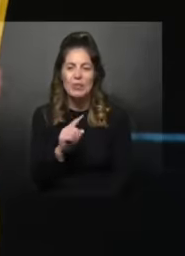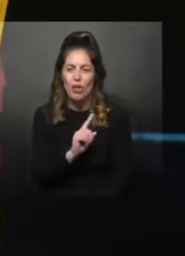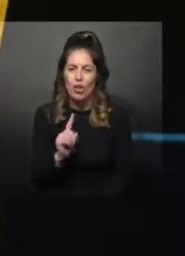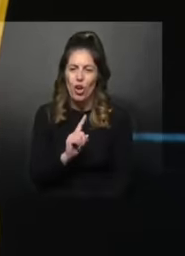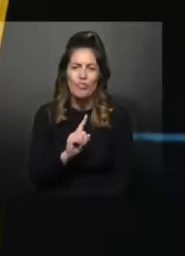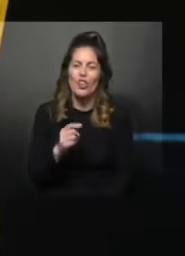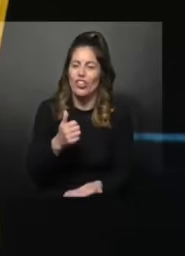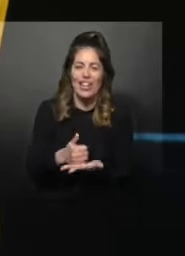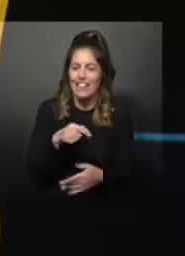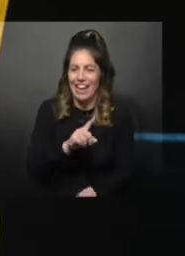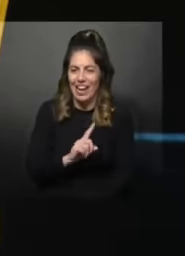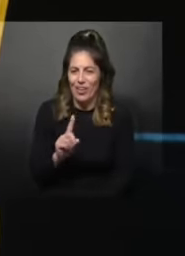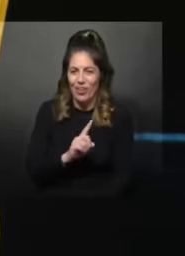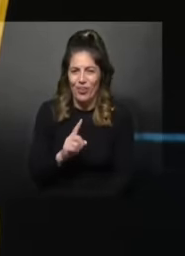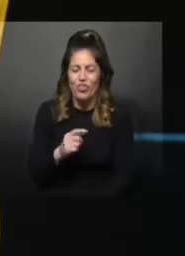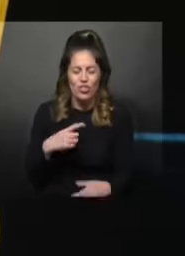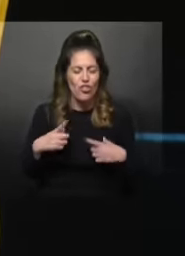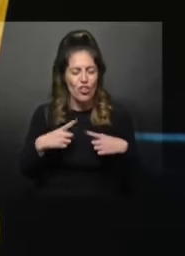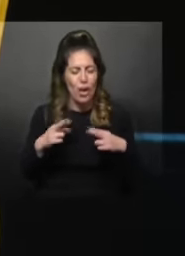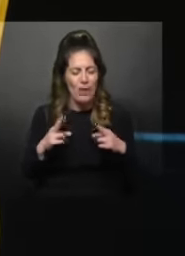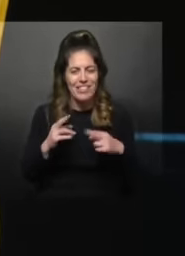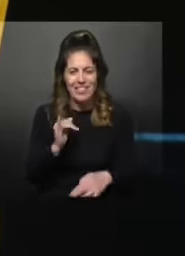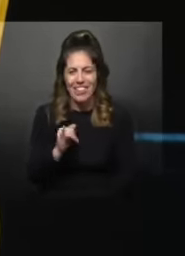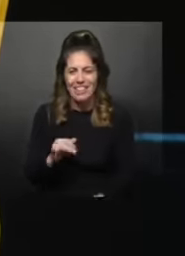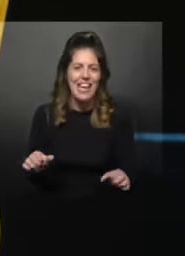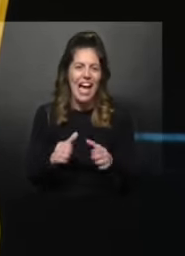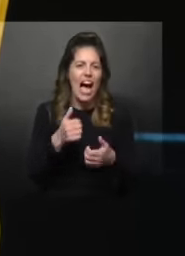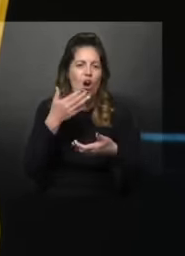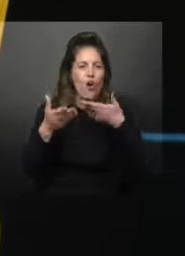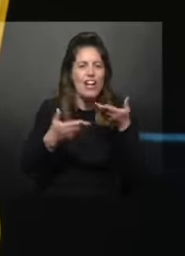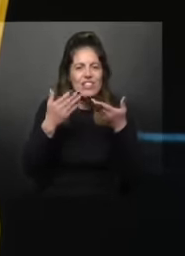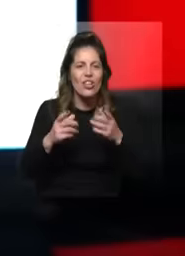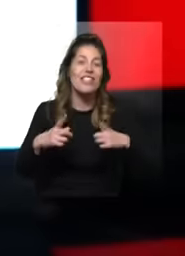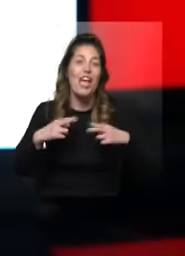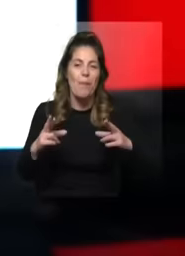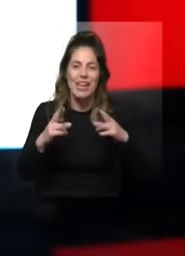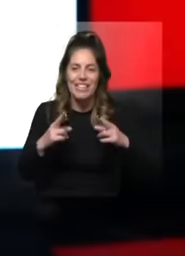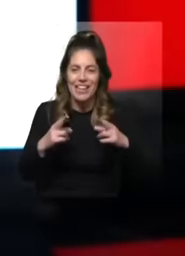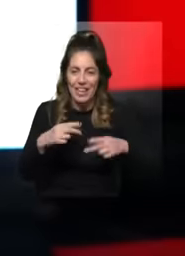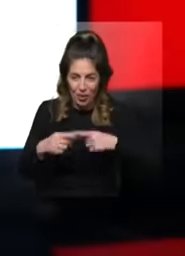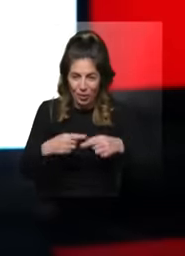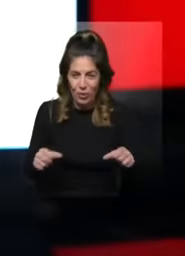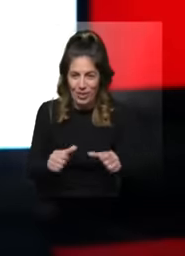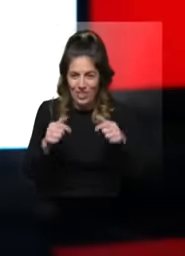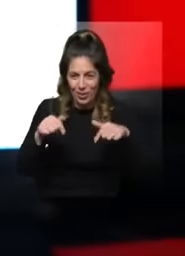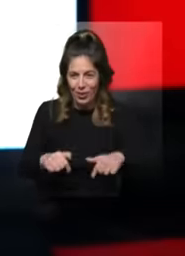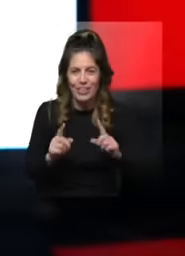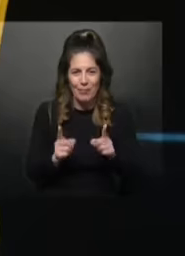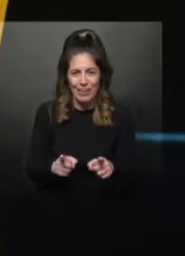acá sentada. Estoy esperanzada y hago canciones esperanzadas aún hoy. Aún hoy, por favor.